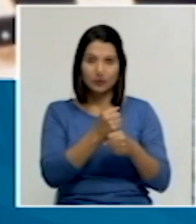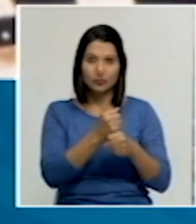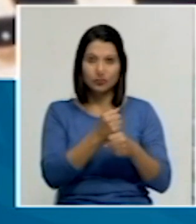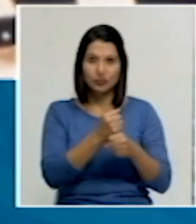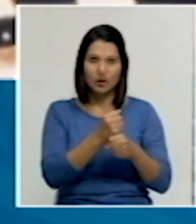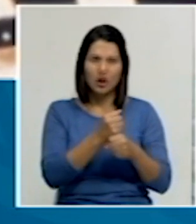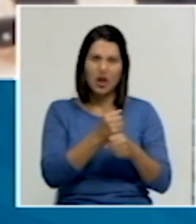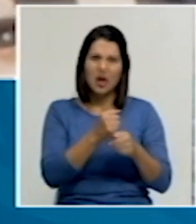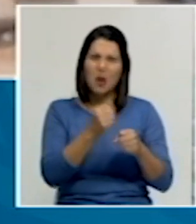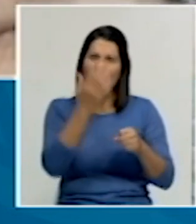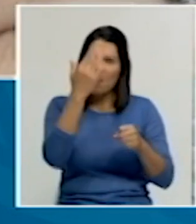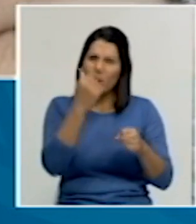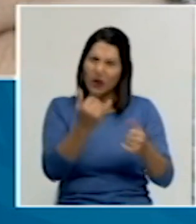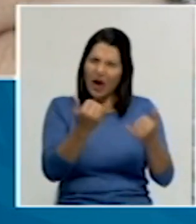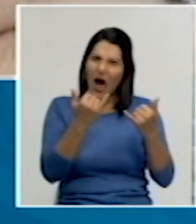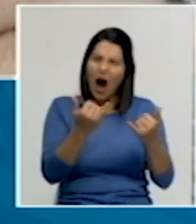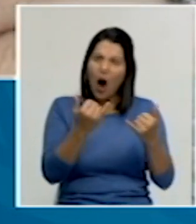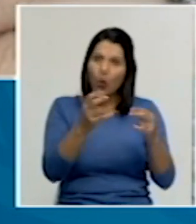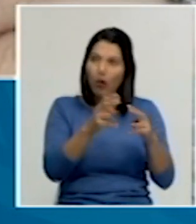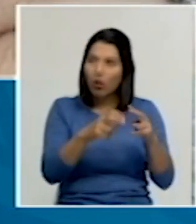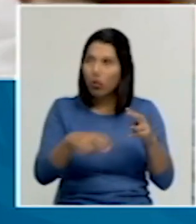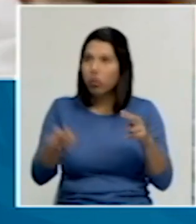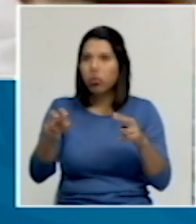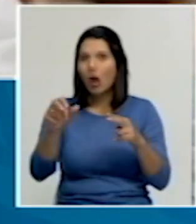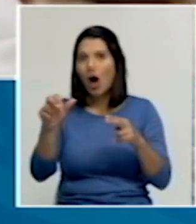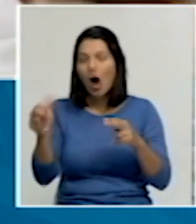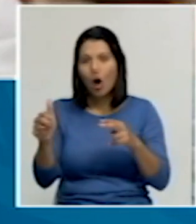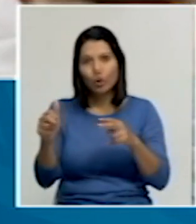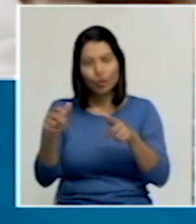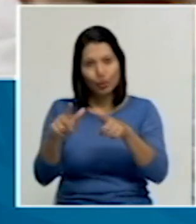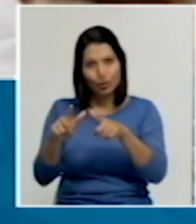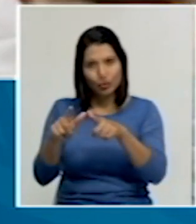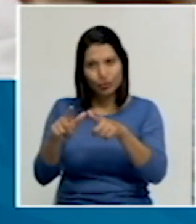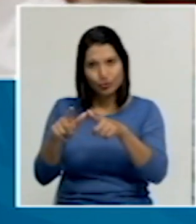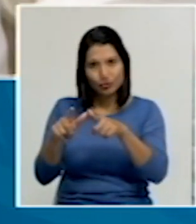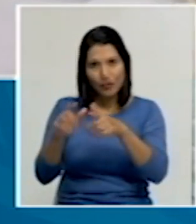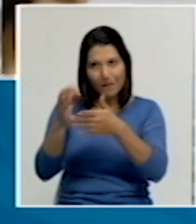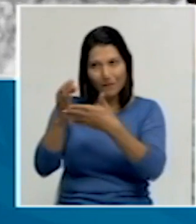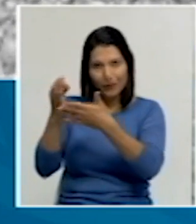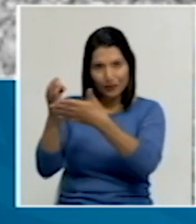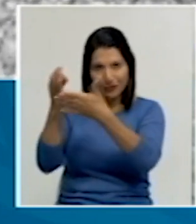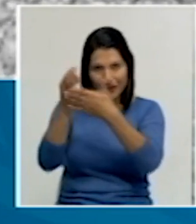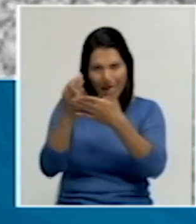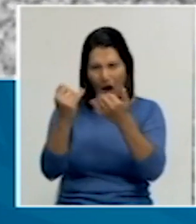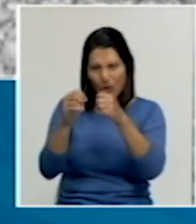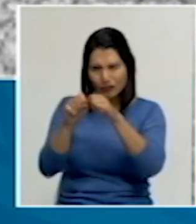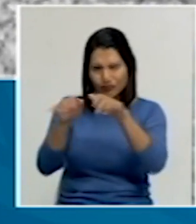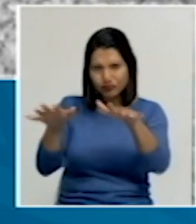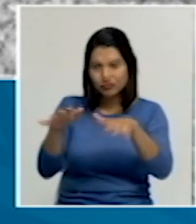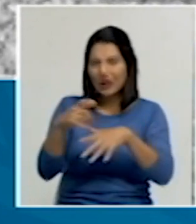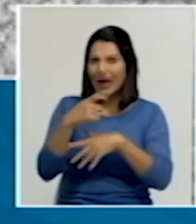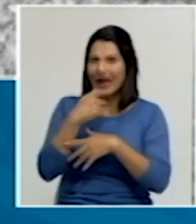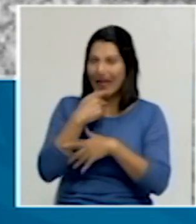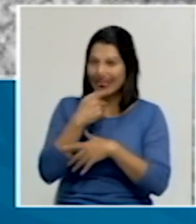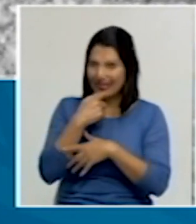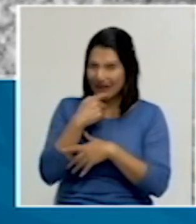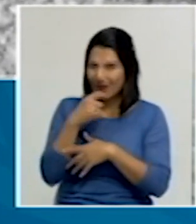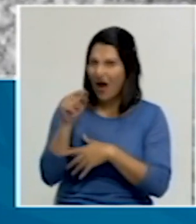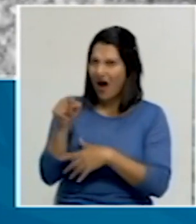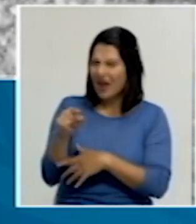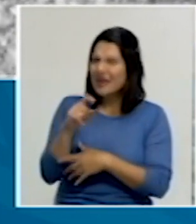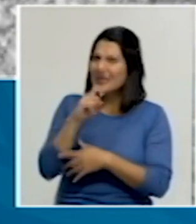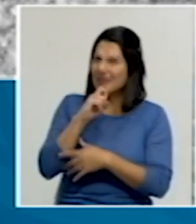¿Por qué ahora logró traspasar fronteras y se está difundiendo en Inglaterra, donde difícilmente